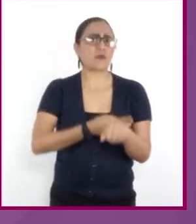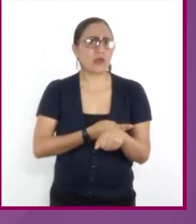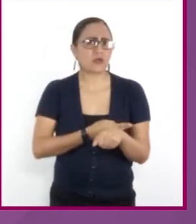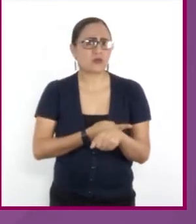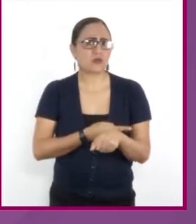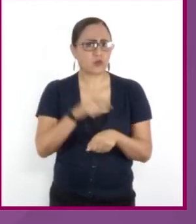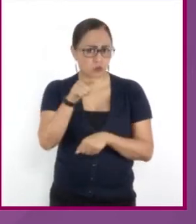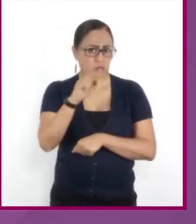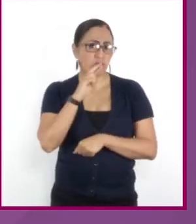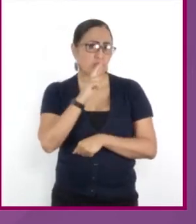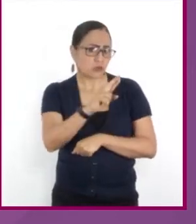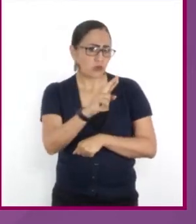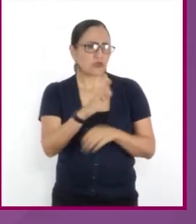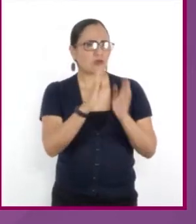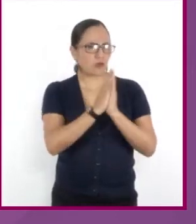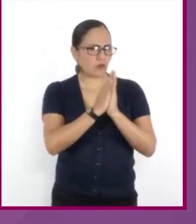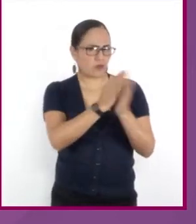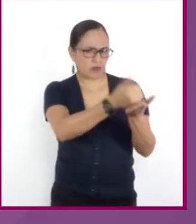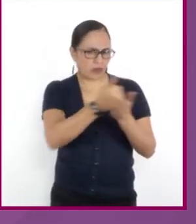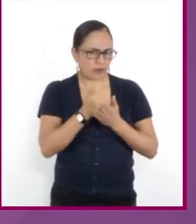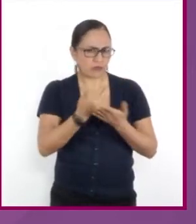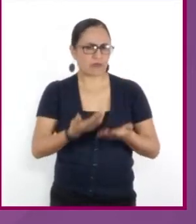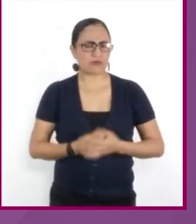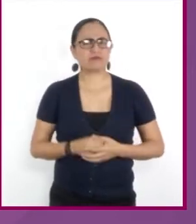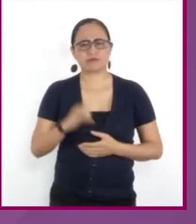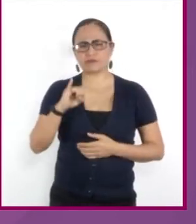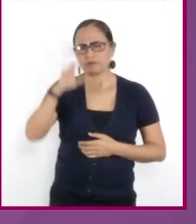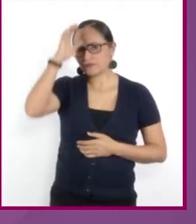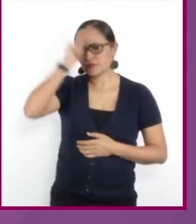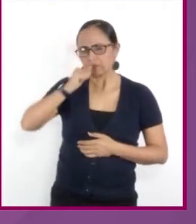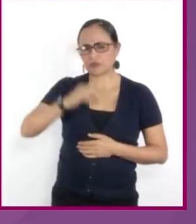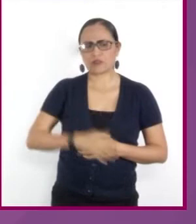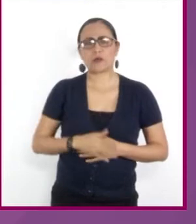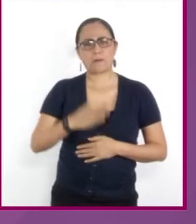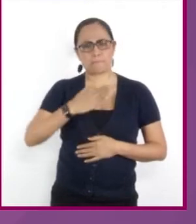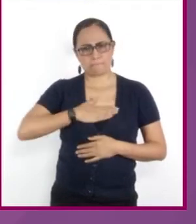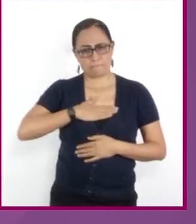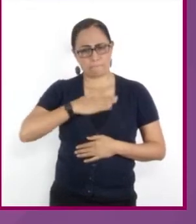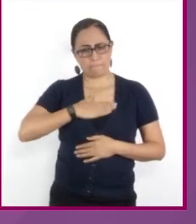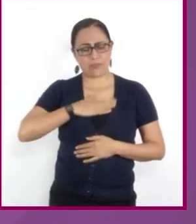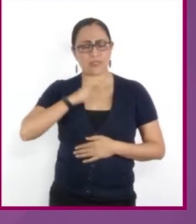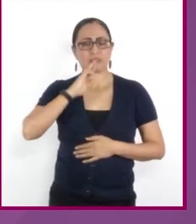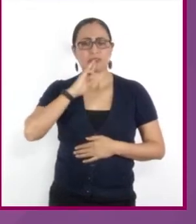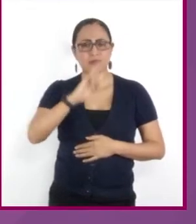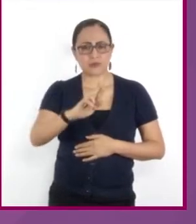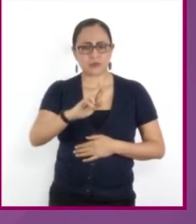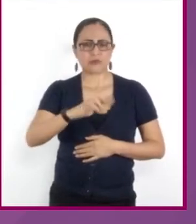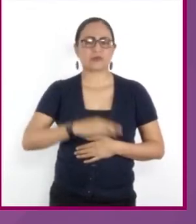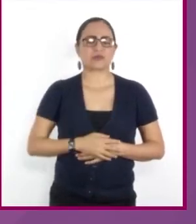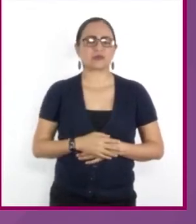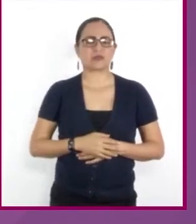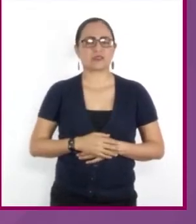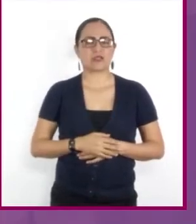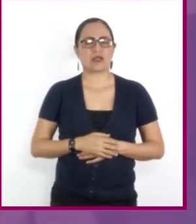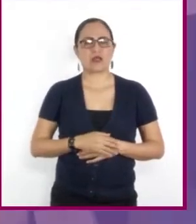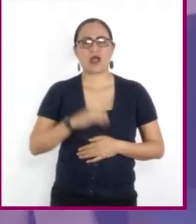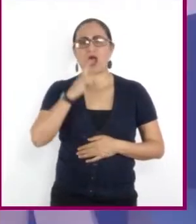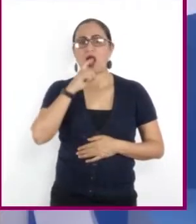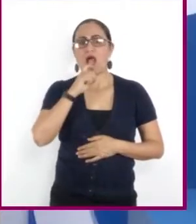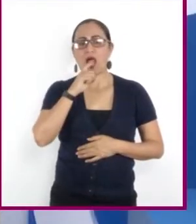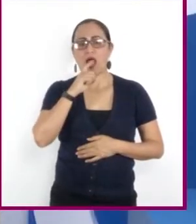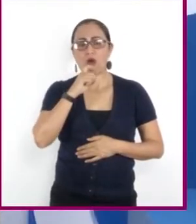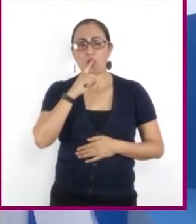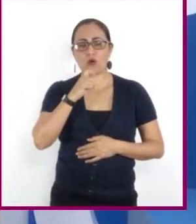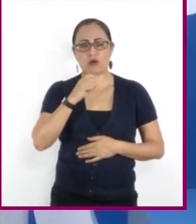con la respuesta, Enrique? Claro que sí, maestra. Y mi respuesta es que el volumen